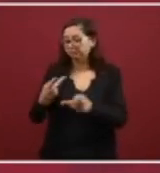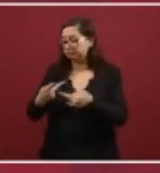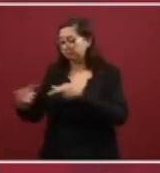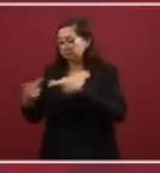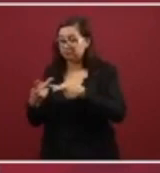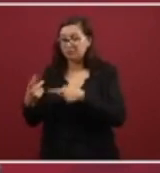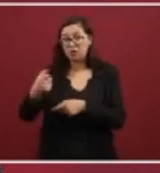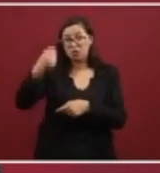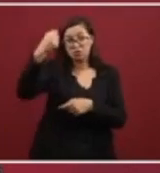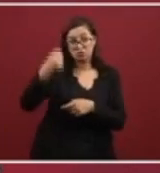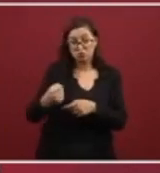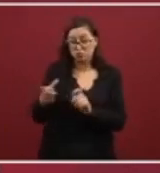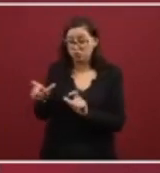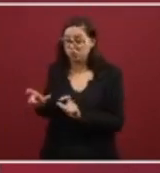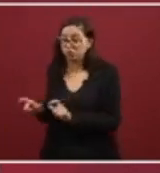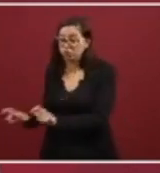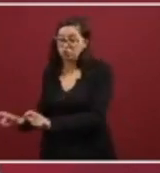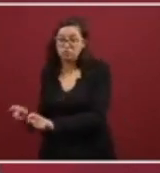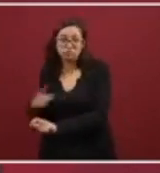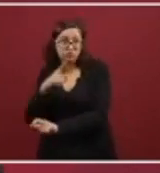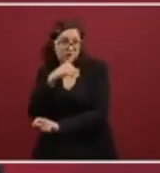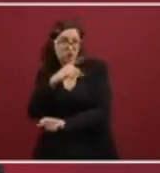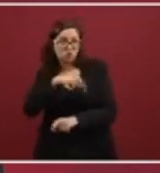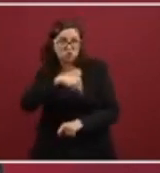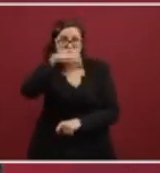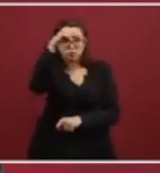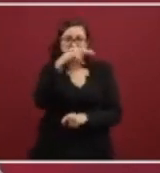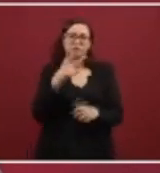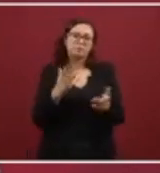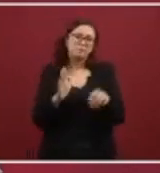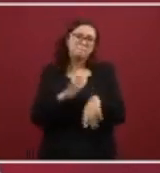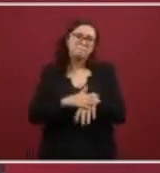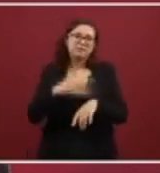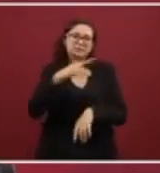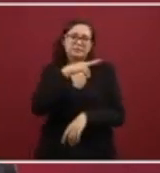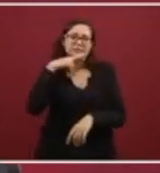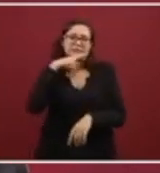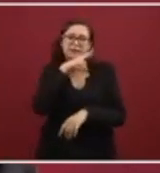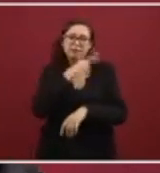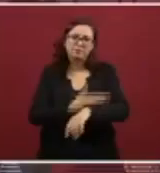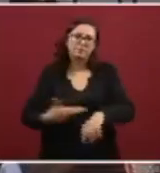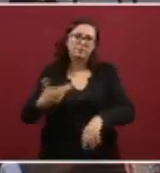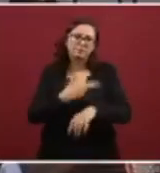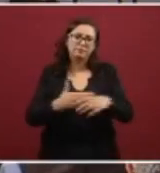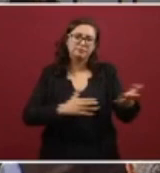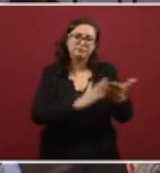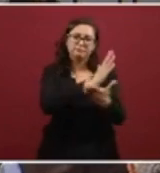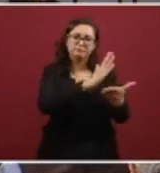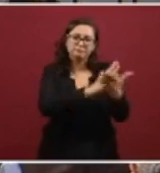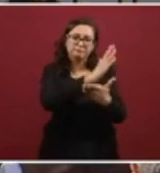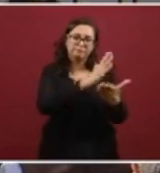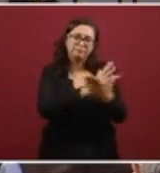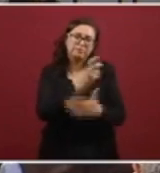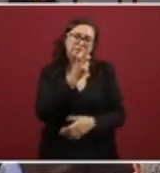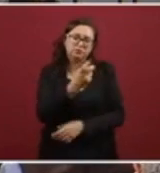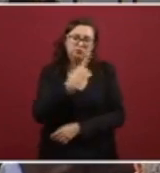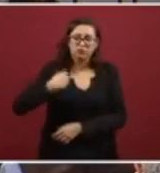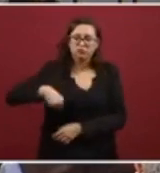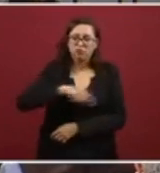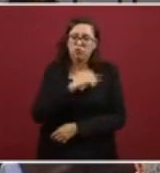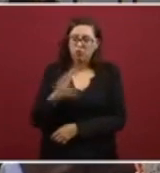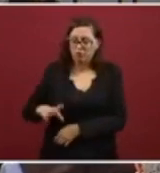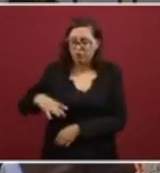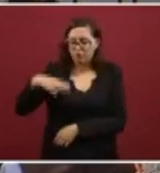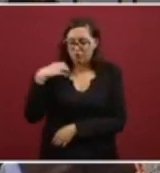que eso ya no siga sucediendo. Eso es lo que quisiéramos lograr. Para eso estamos haciendo todo el esfuerzo que acabo de decir. Y respecto al norte,